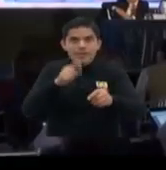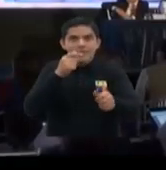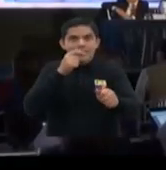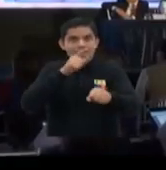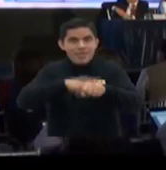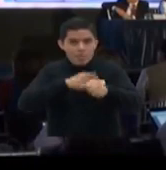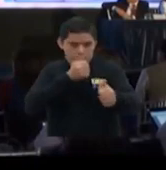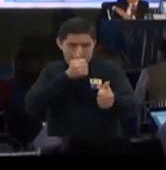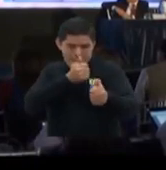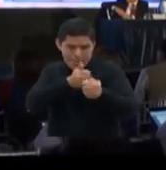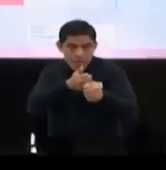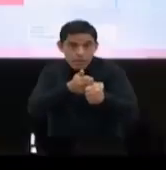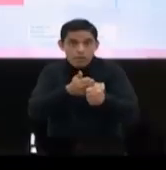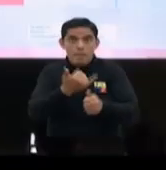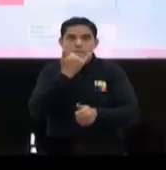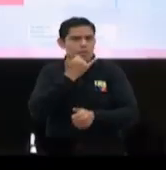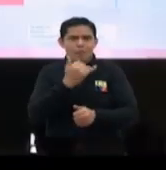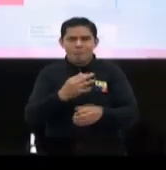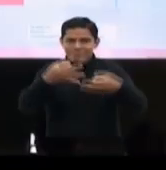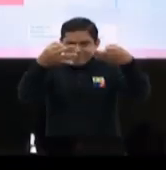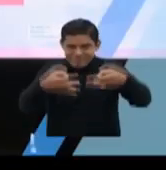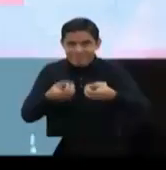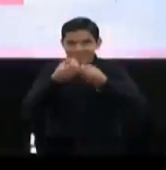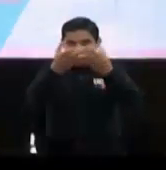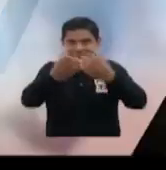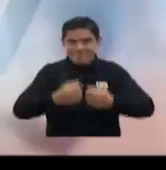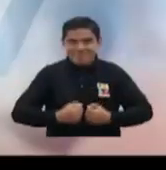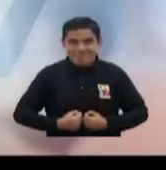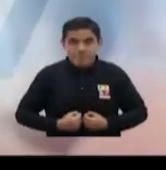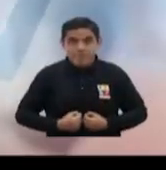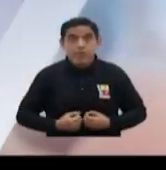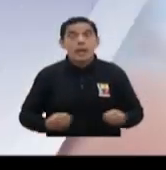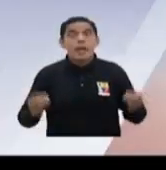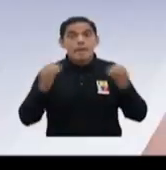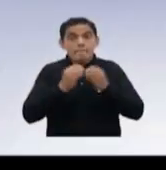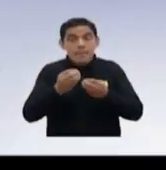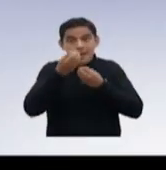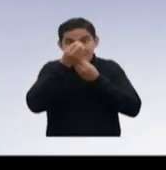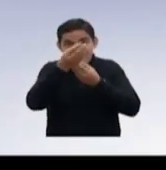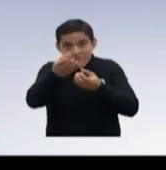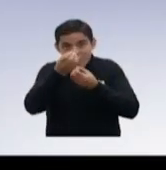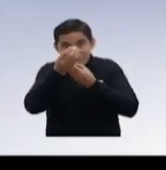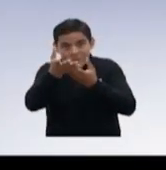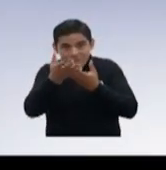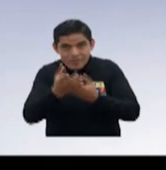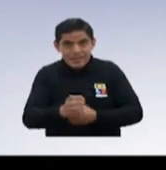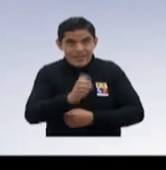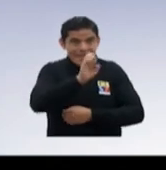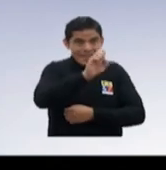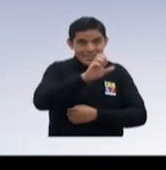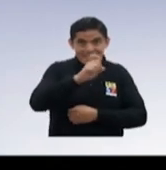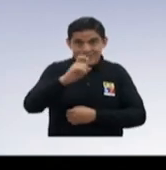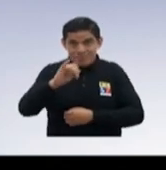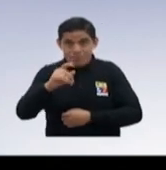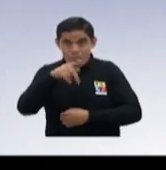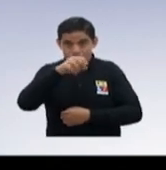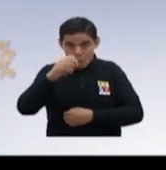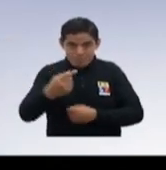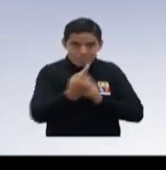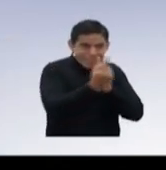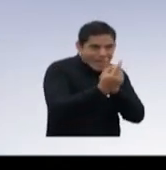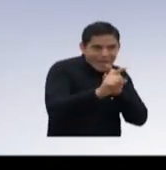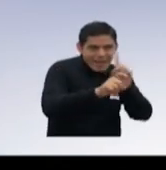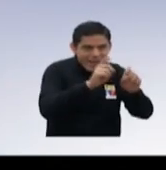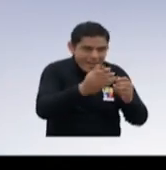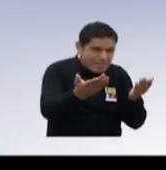electoral en el menor tiempo posible y sin ningún margen de error. La información brindada a través de los exit poll y el conteo